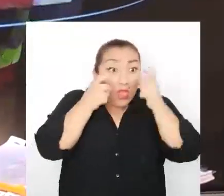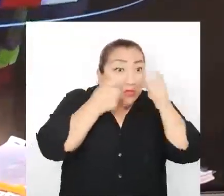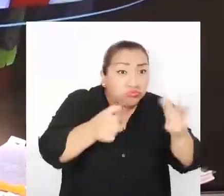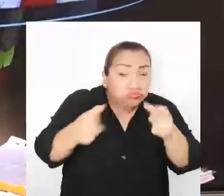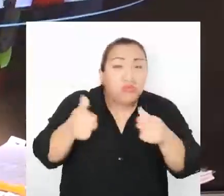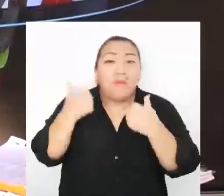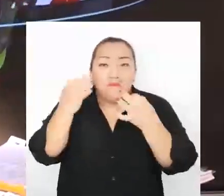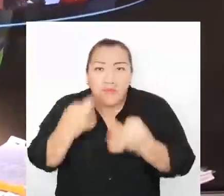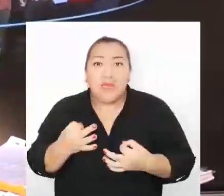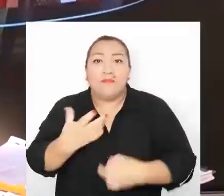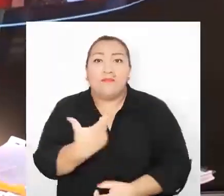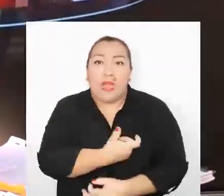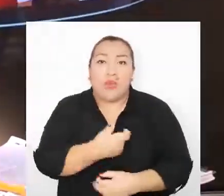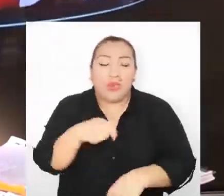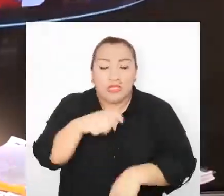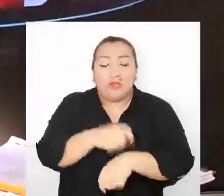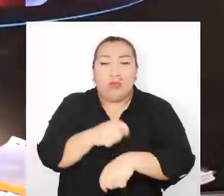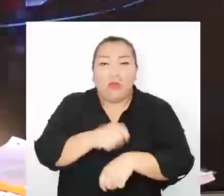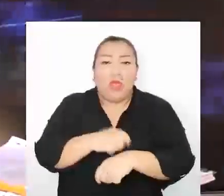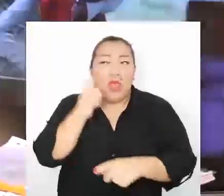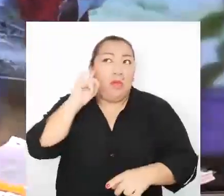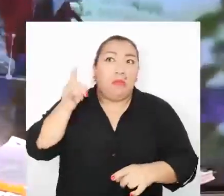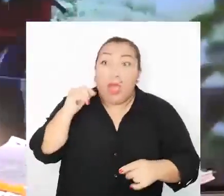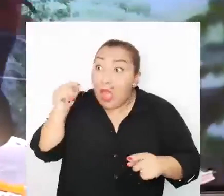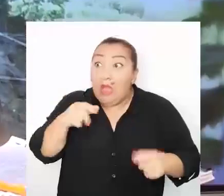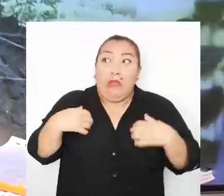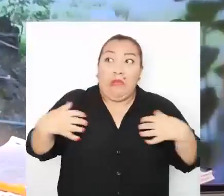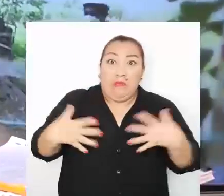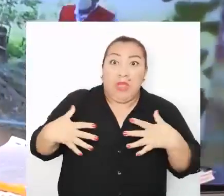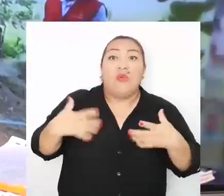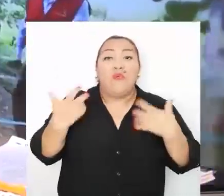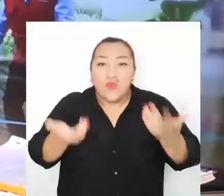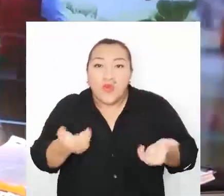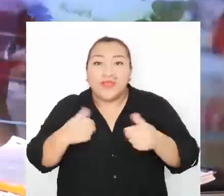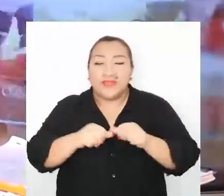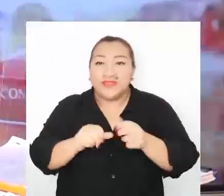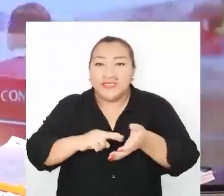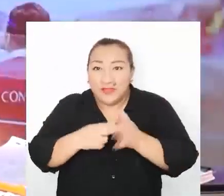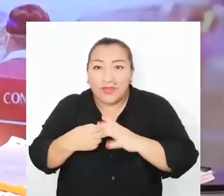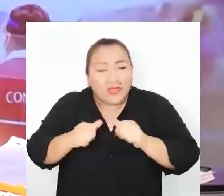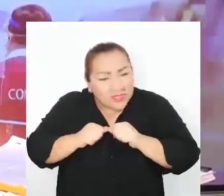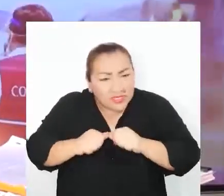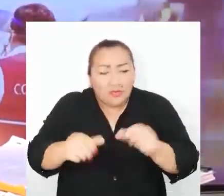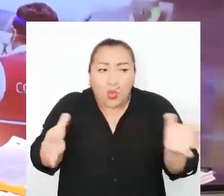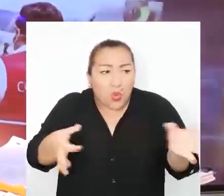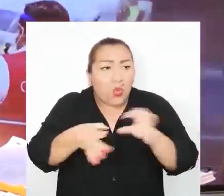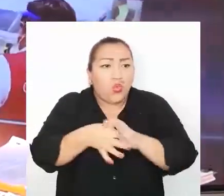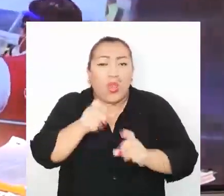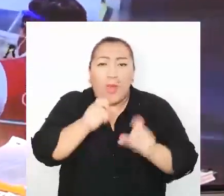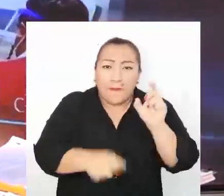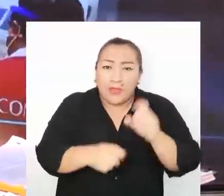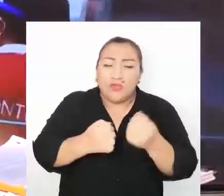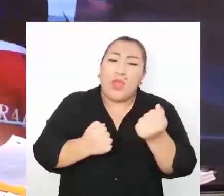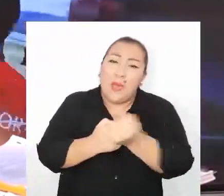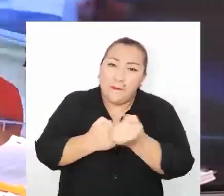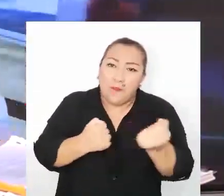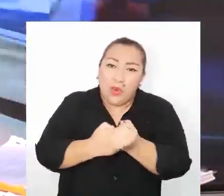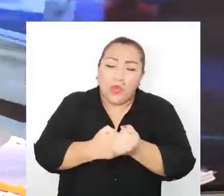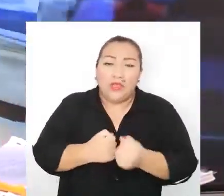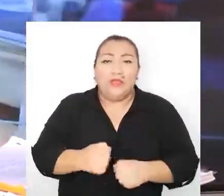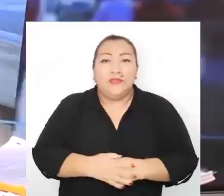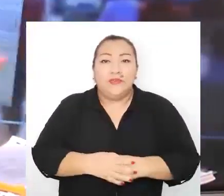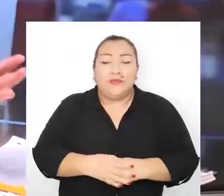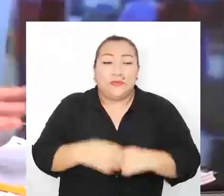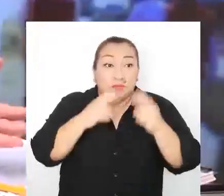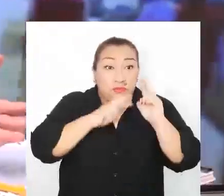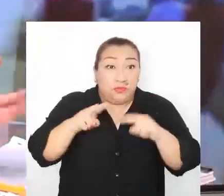esa línea vamos a seguir siempre al lado de la ciudadanía, siempre en el tema misional, mirando no solamente una parte, ¿no?,